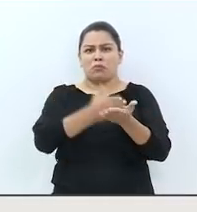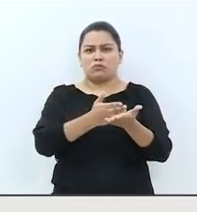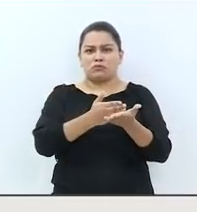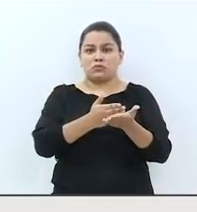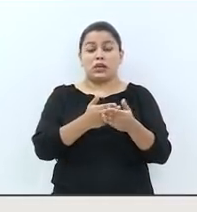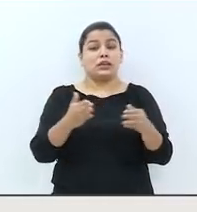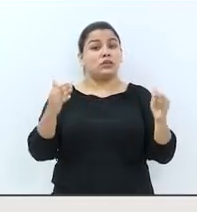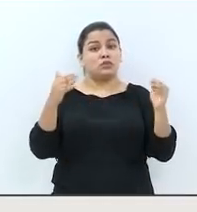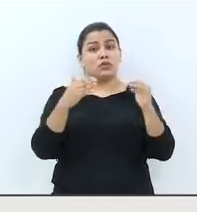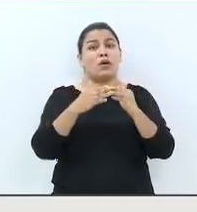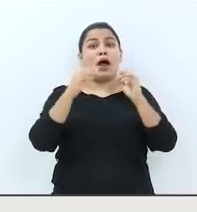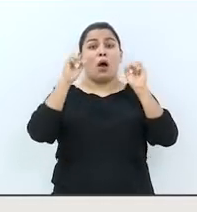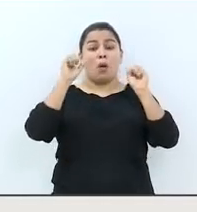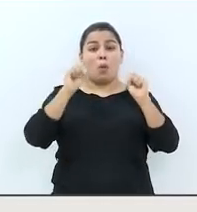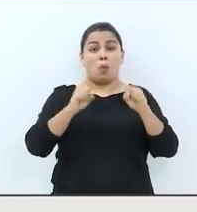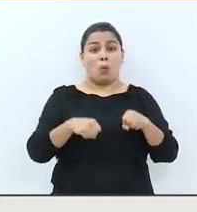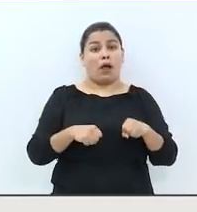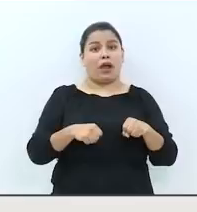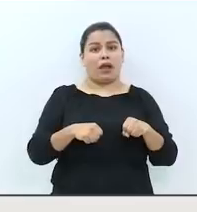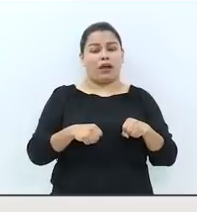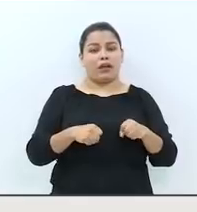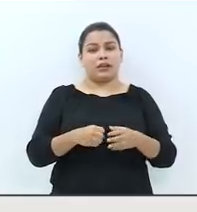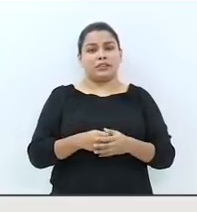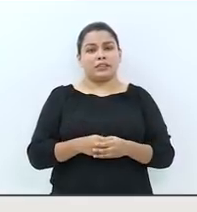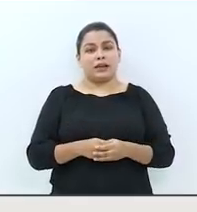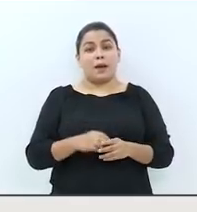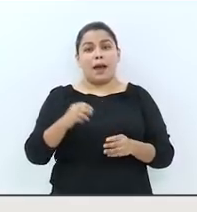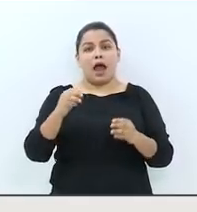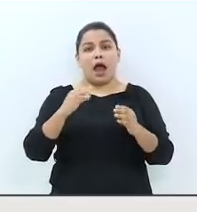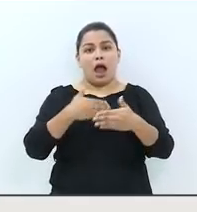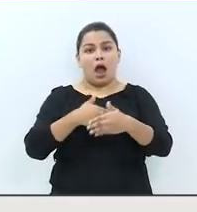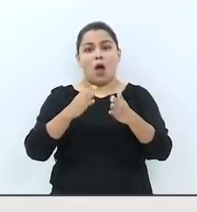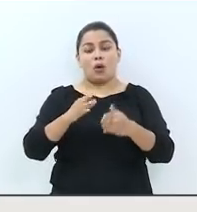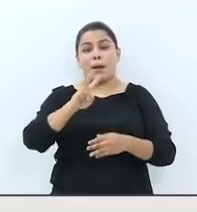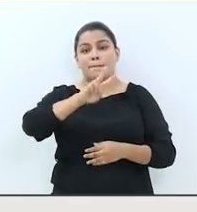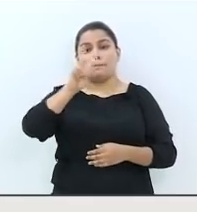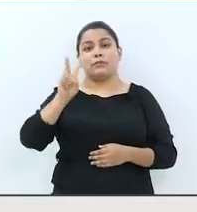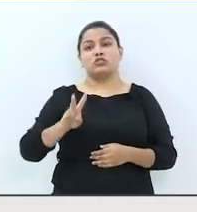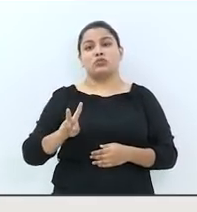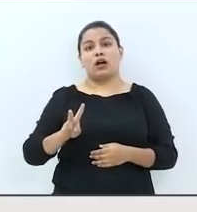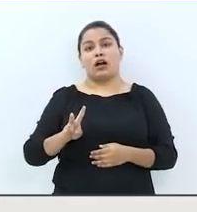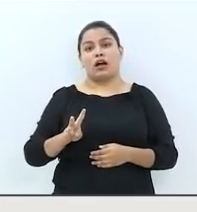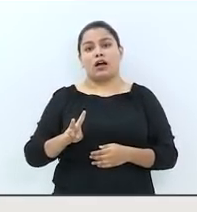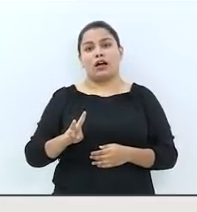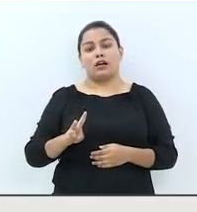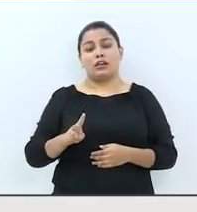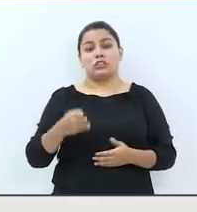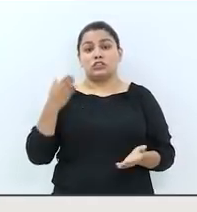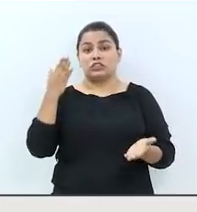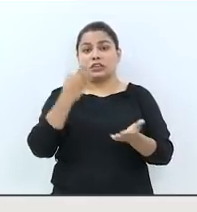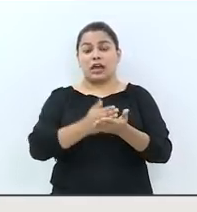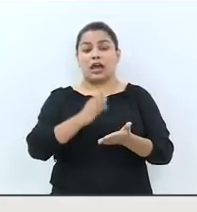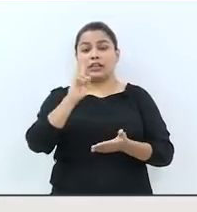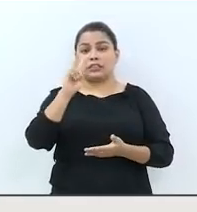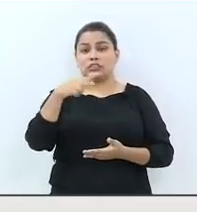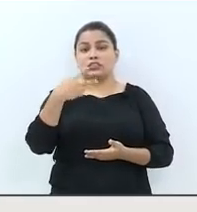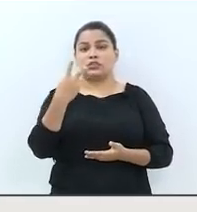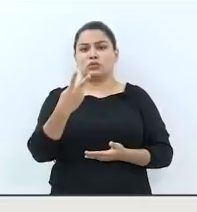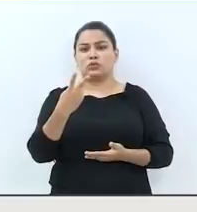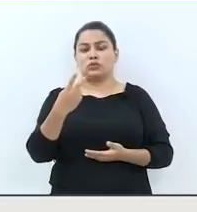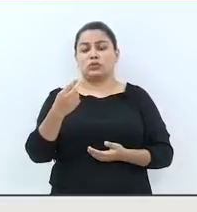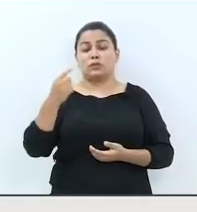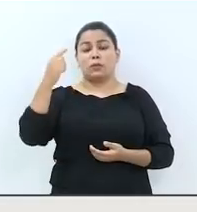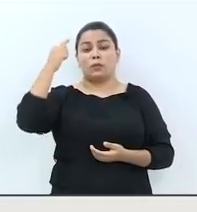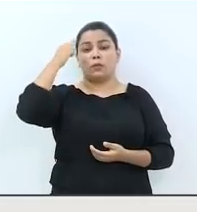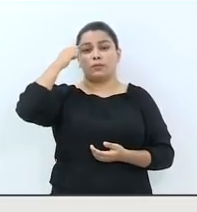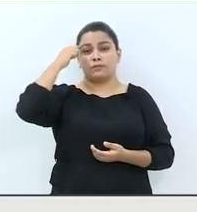pues también puede ser el ser y estar en el aula virtual o digital. Y eso nos lleva a la segunda